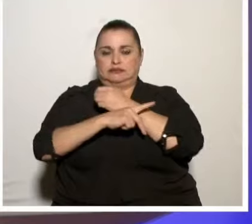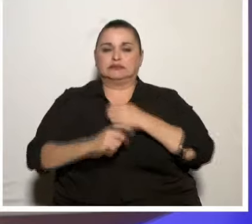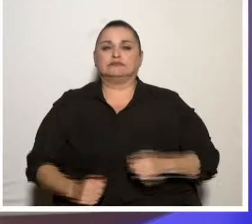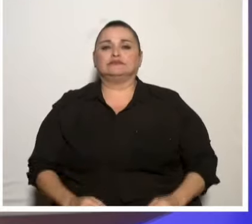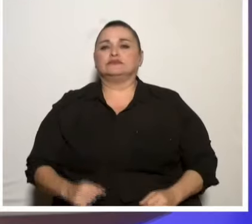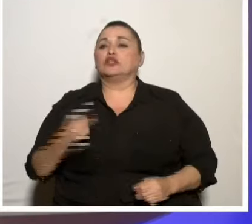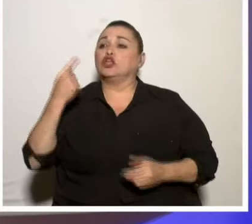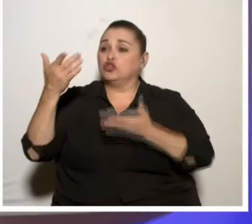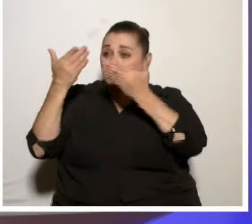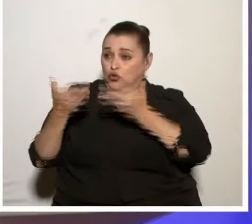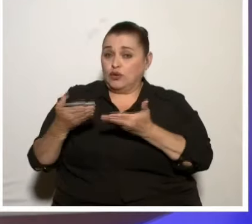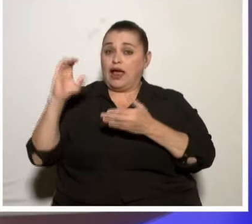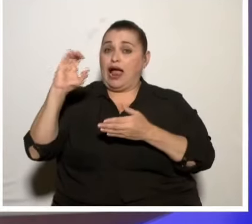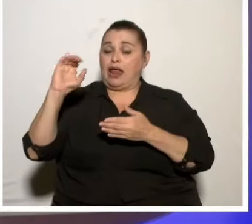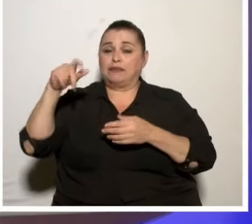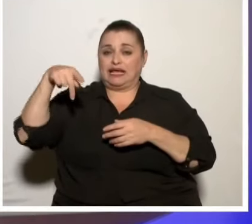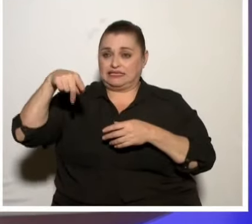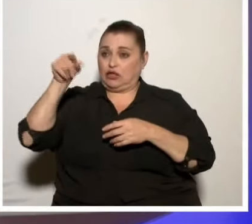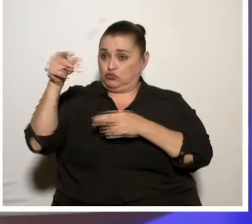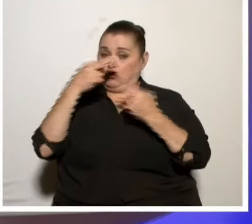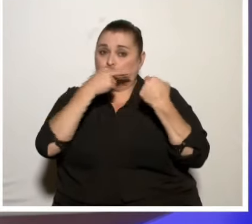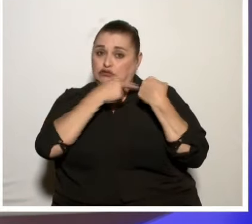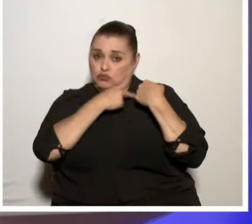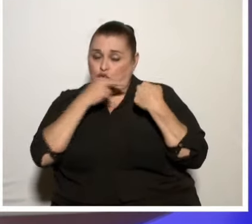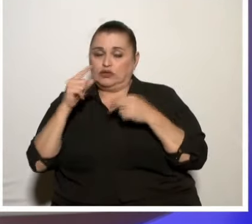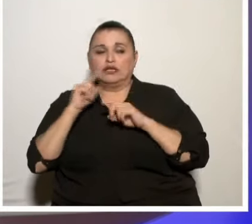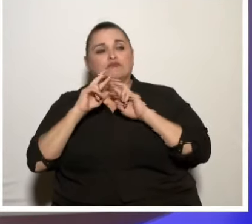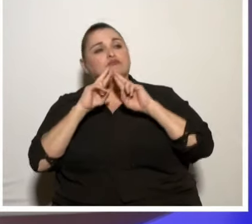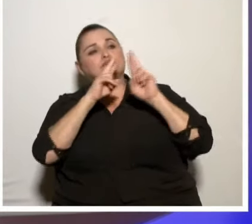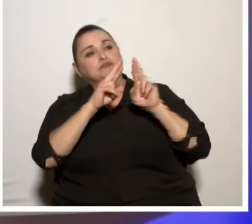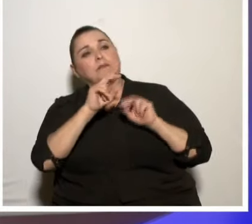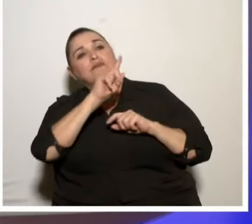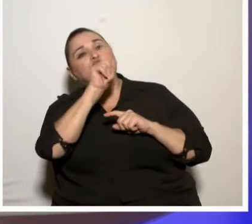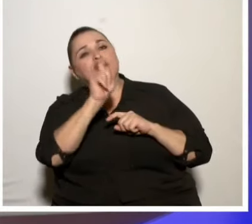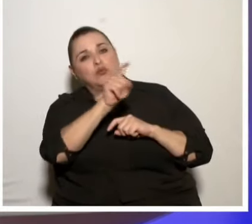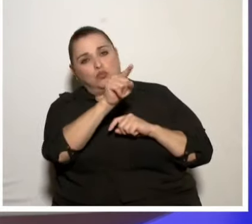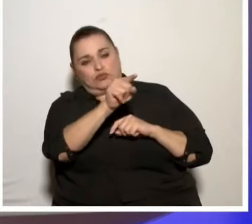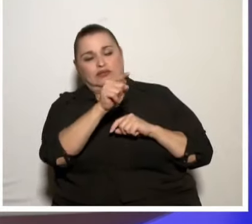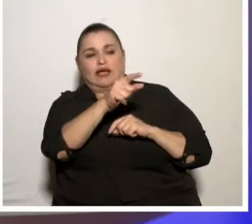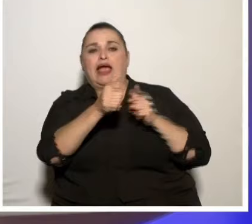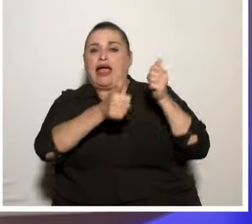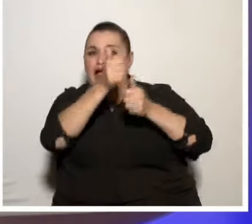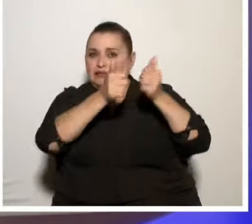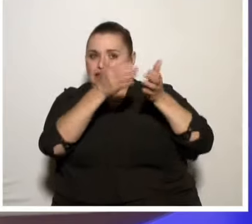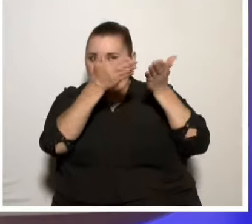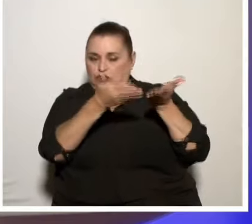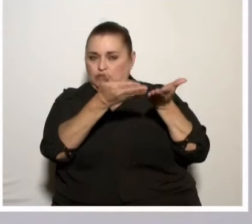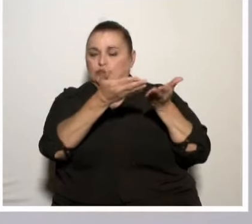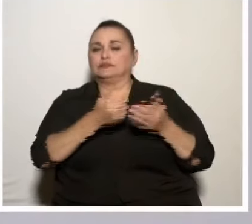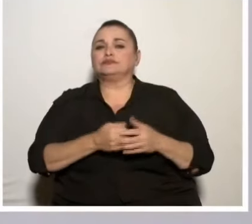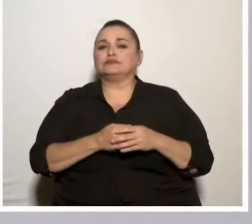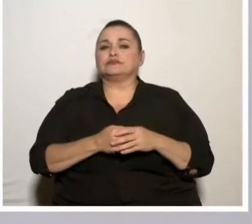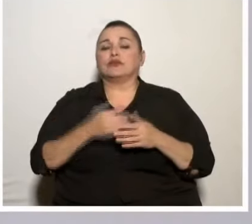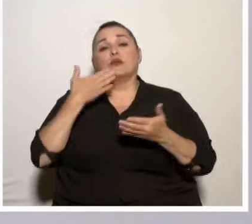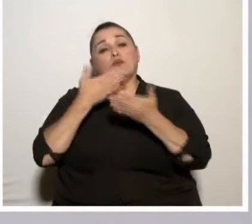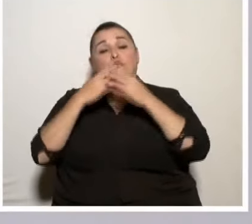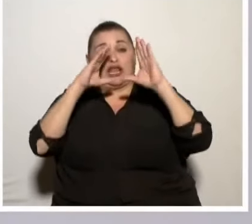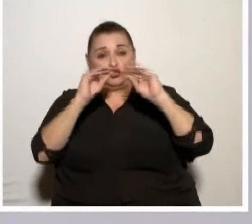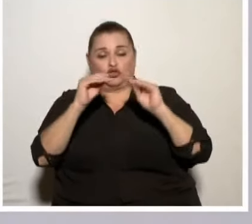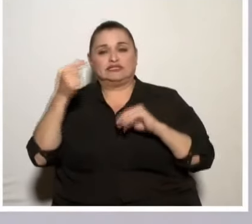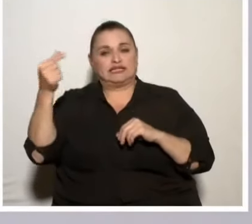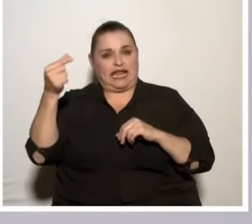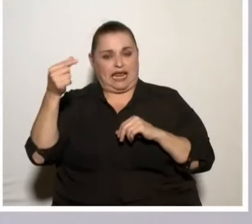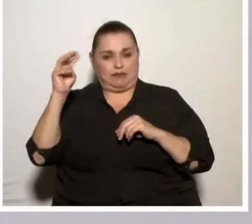Doña Carmen Quesada, le corresponde a usted ahora hacerle la pregunta al candidato Gravin Moya. Buenas noches, don